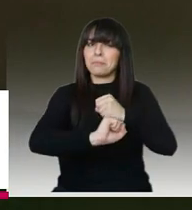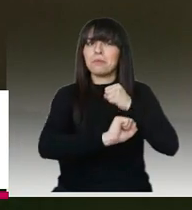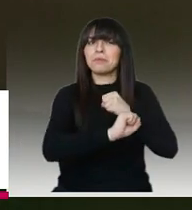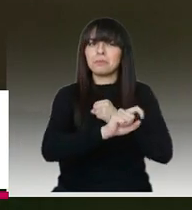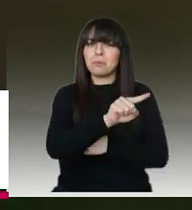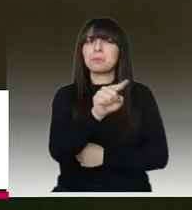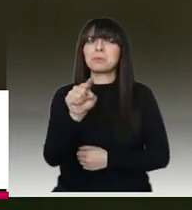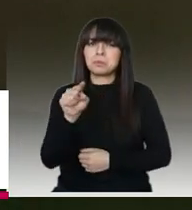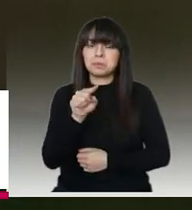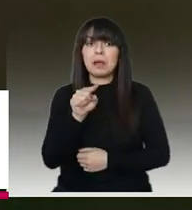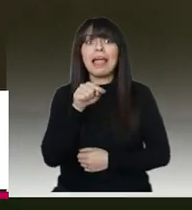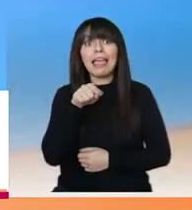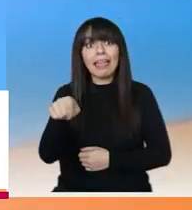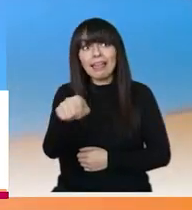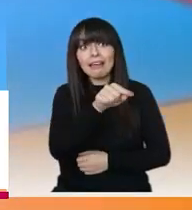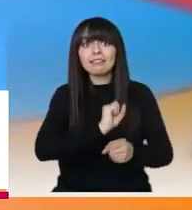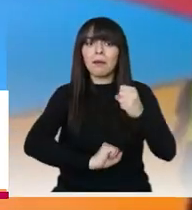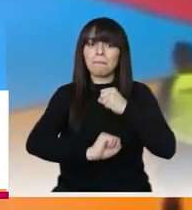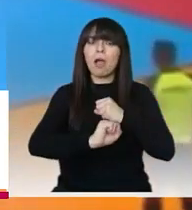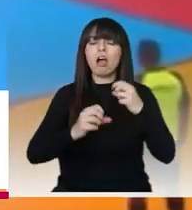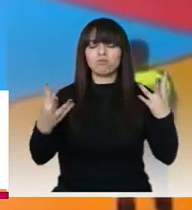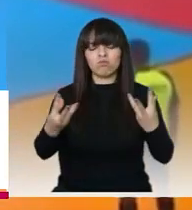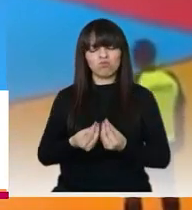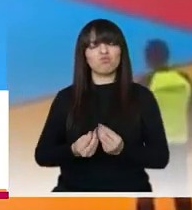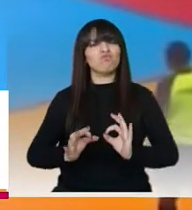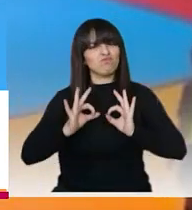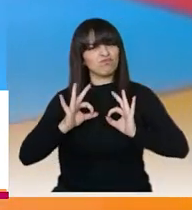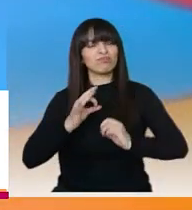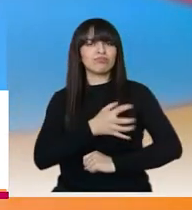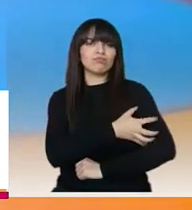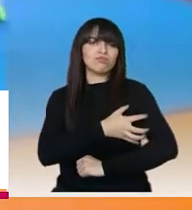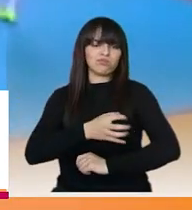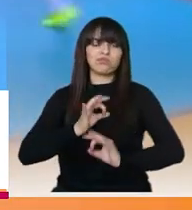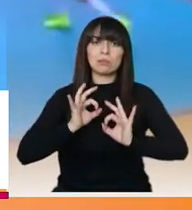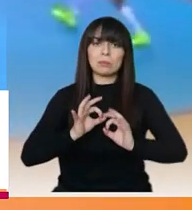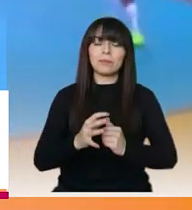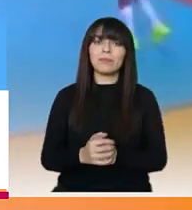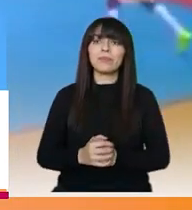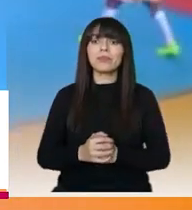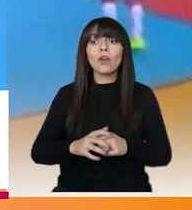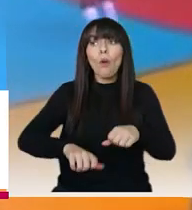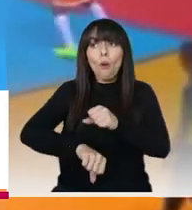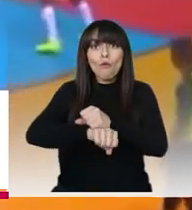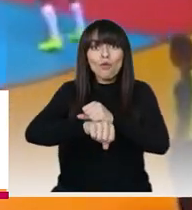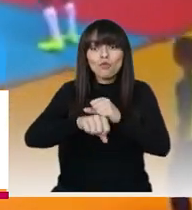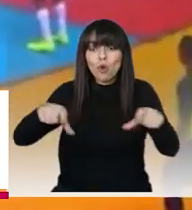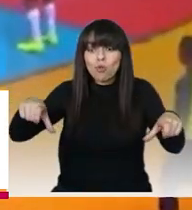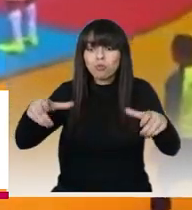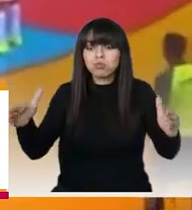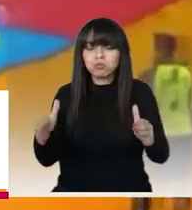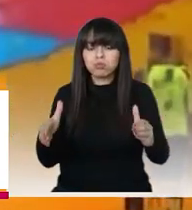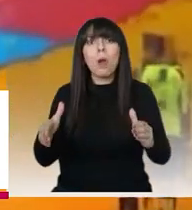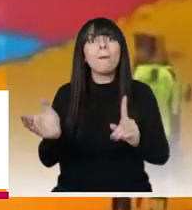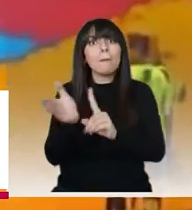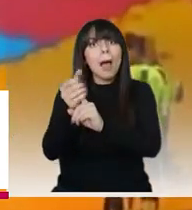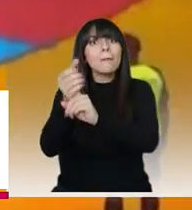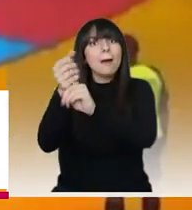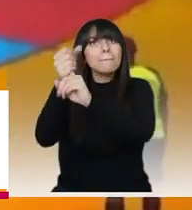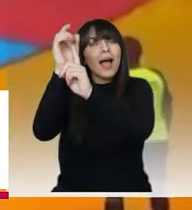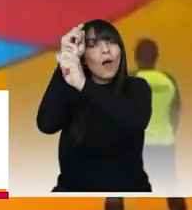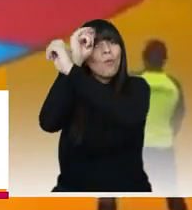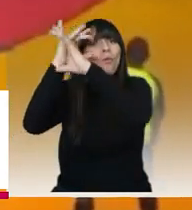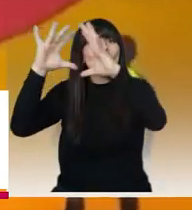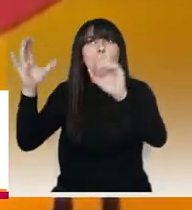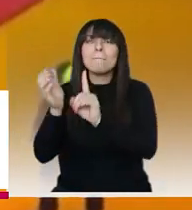liga muy fuerte en Colombia. El fútbol de salón le ha permitido cumplir muchos sueños, entre ellos conocer a quien es considerado como el